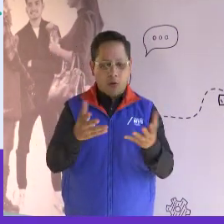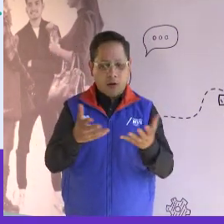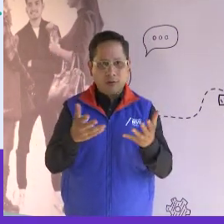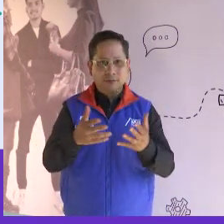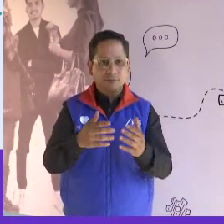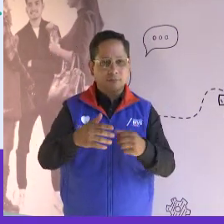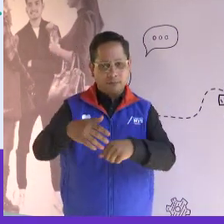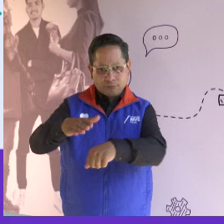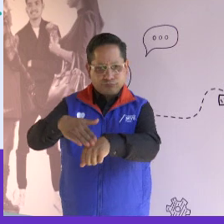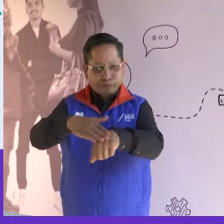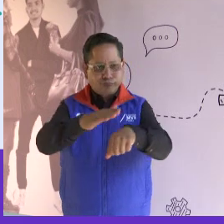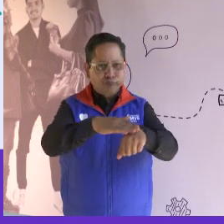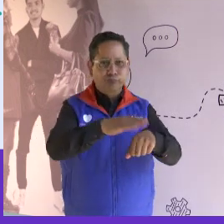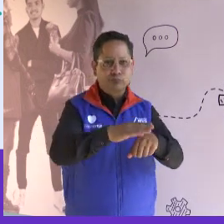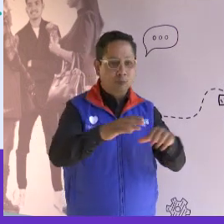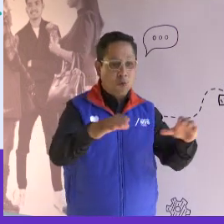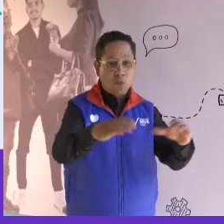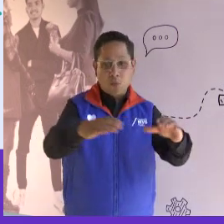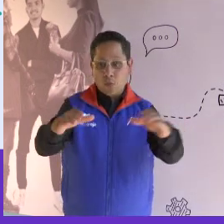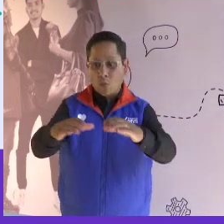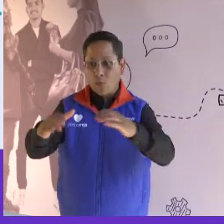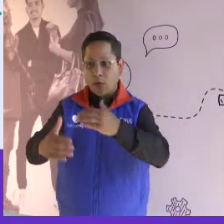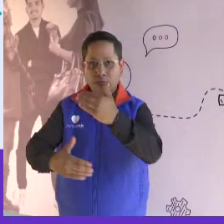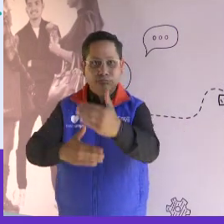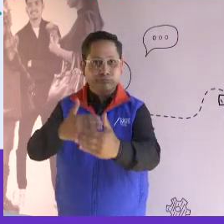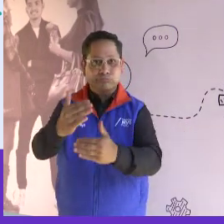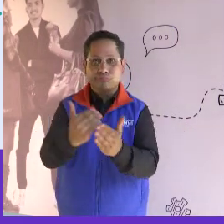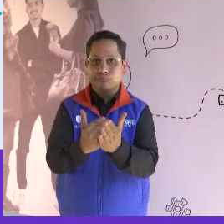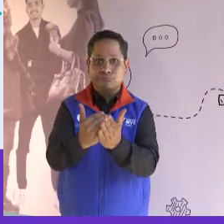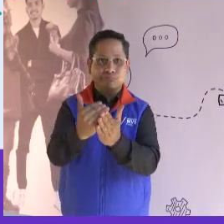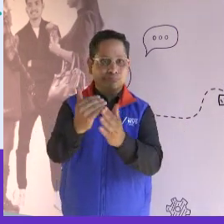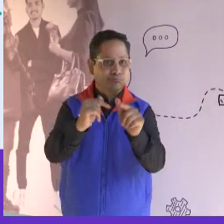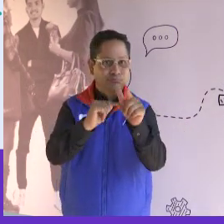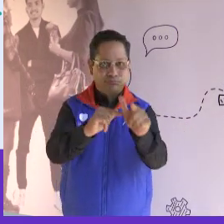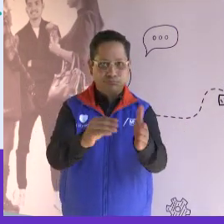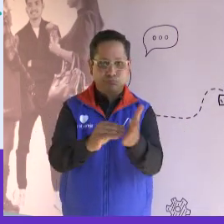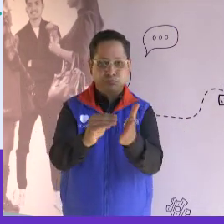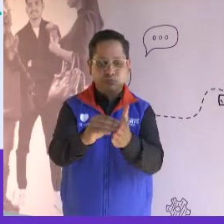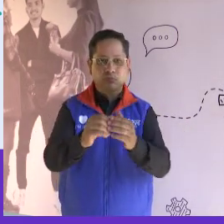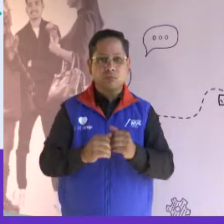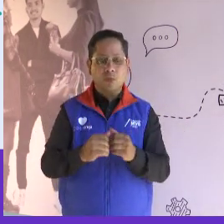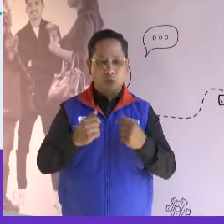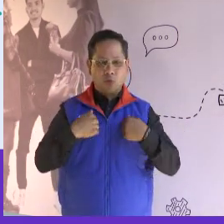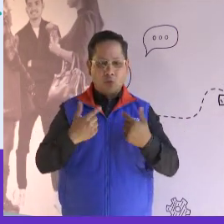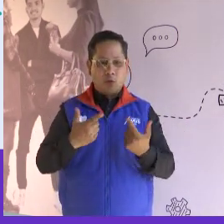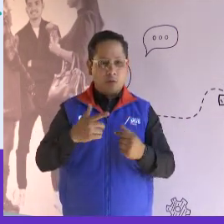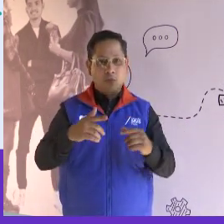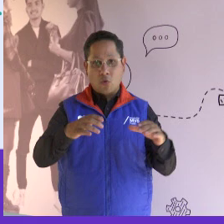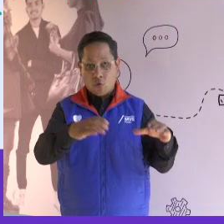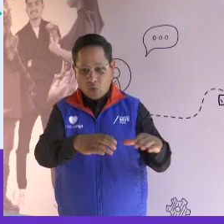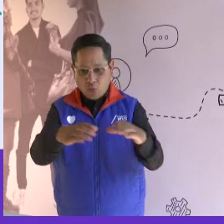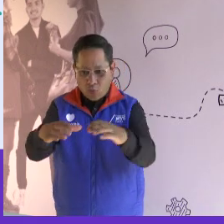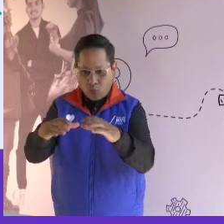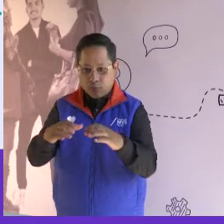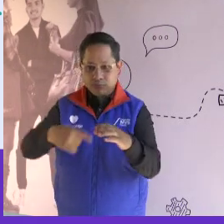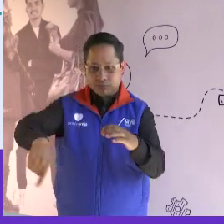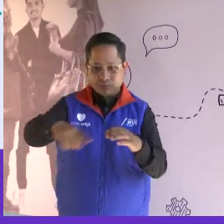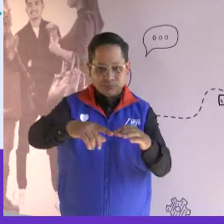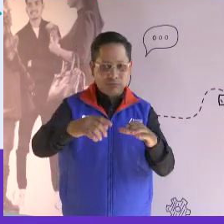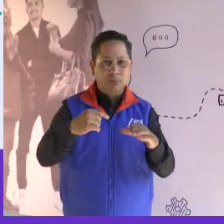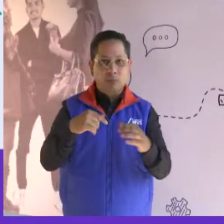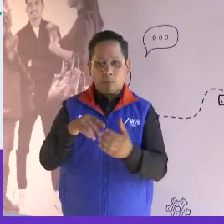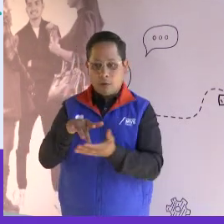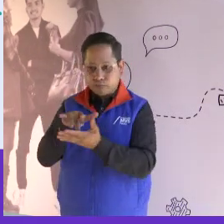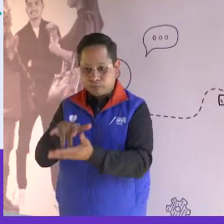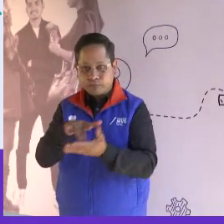de promotores en desarrollo comunitario. Entonces, de ahí parto. El hacer desarrollo comunitario es precisamente trabajar en